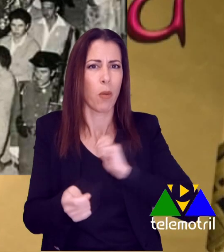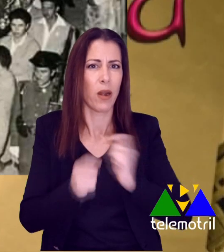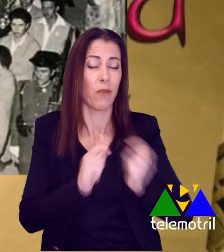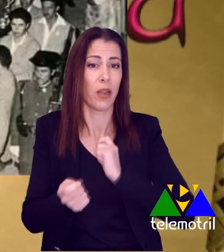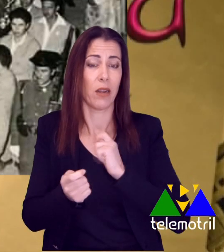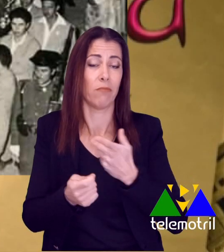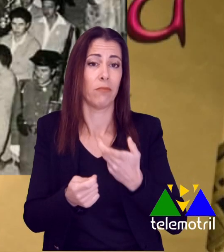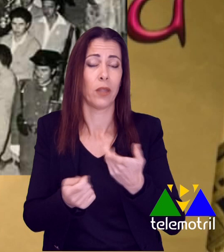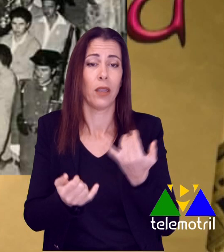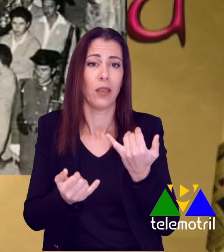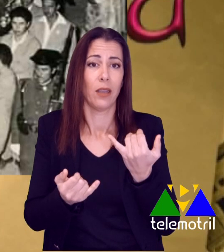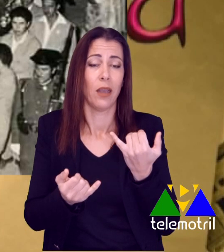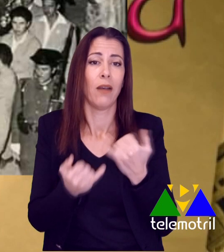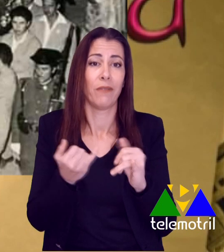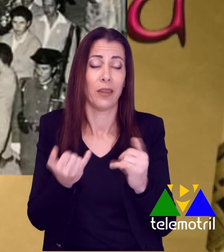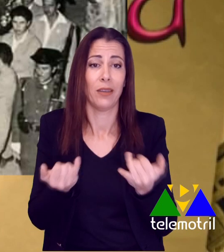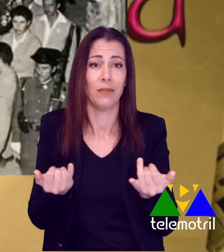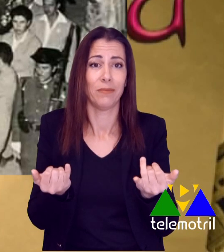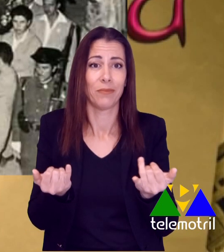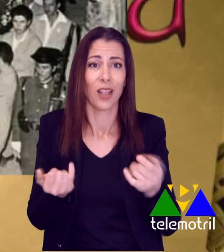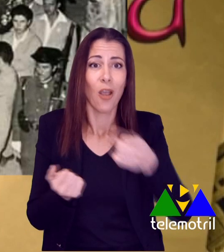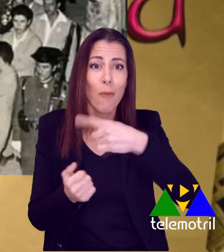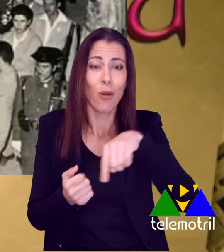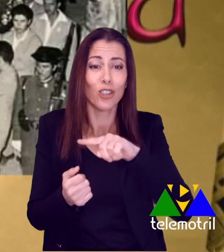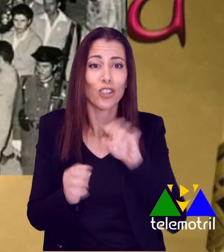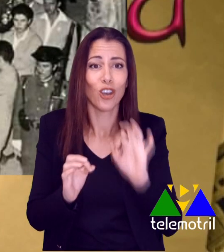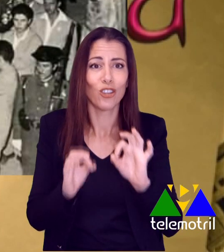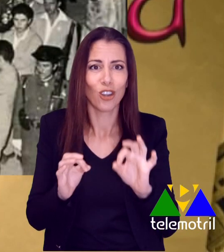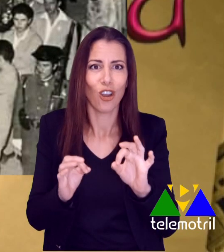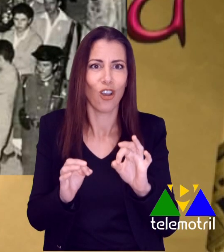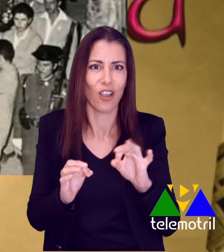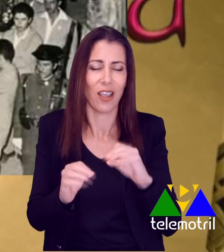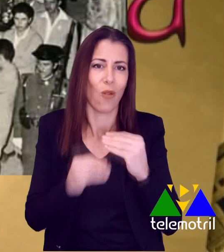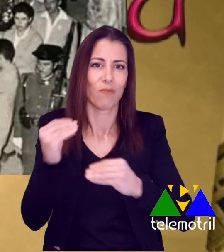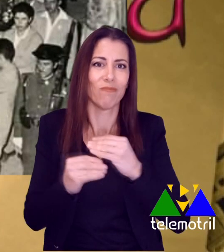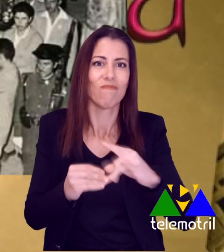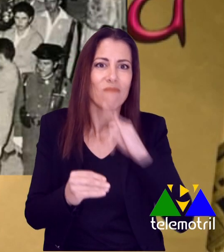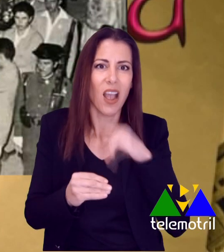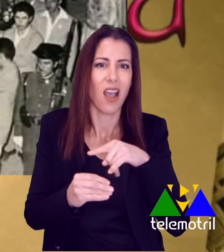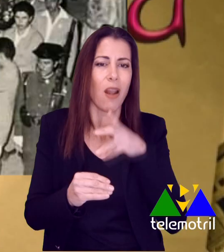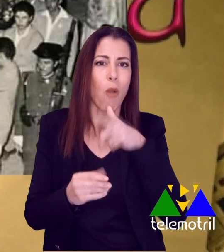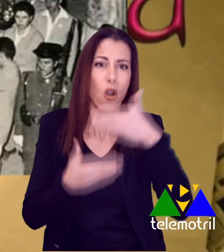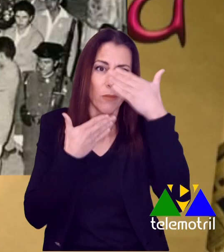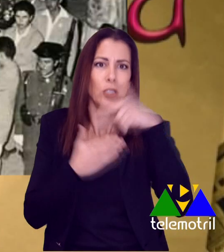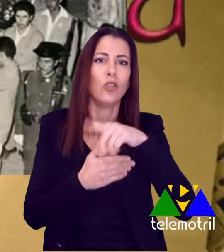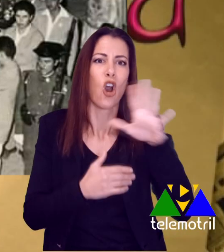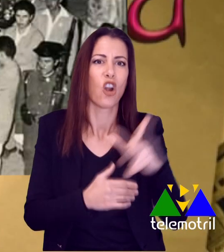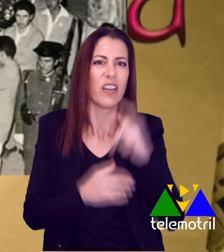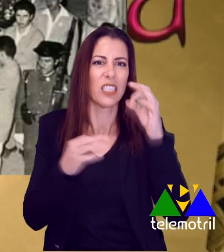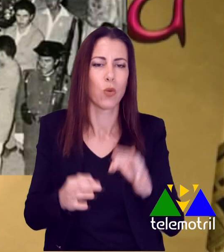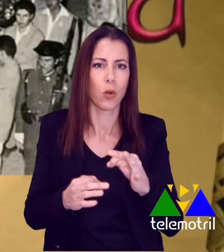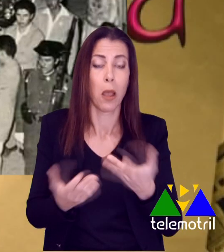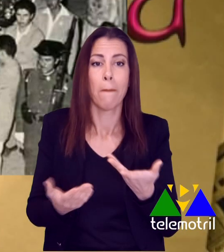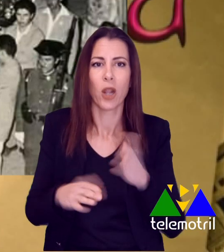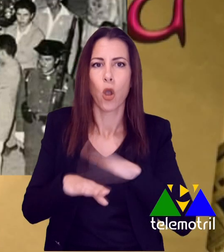Virgen, que pues evidentemente vosotros que sois los herejes, los islámicos pues habían robado la imagen de la Virgen. Pero que